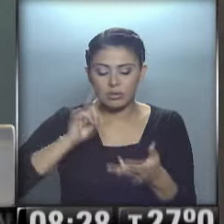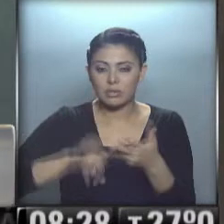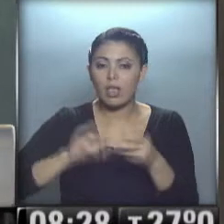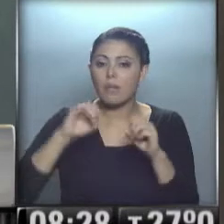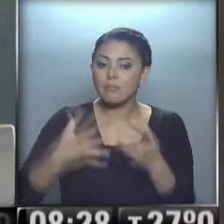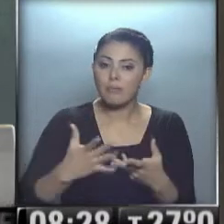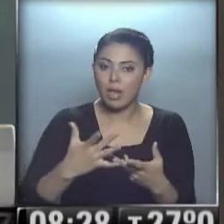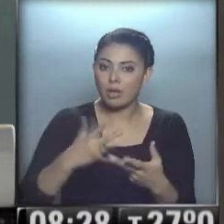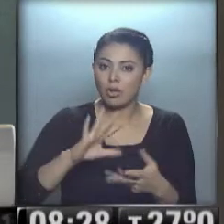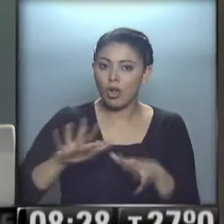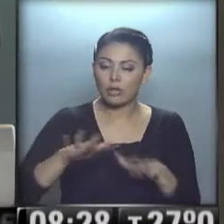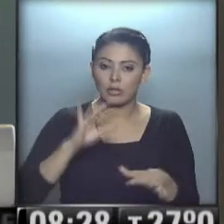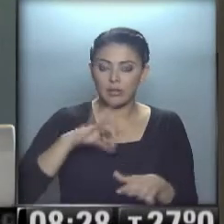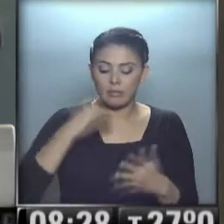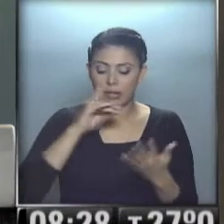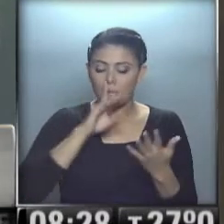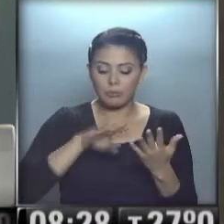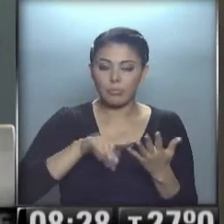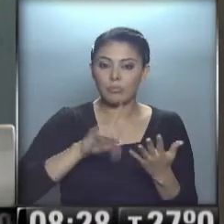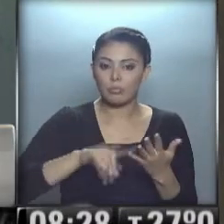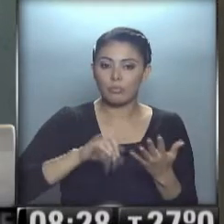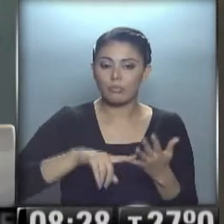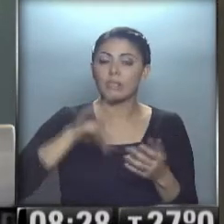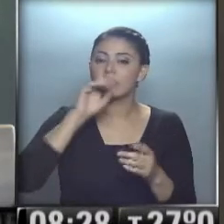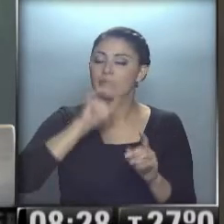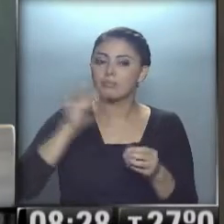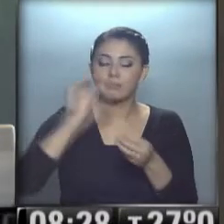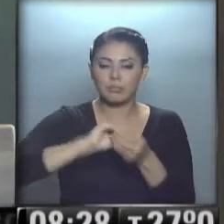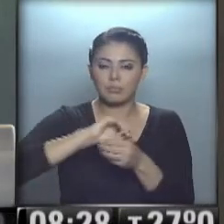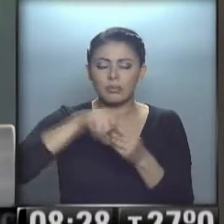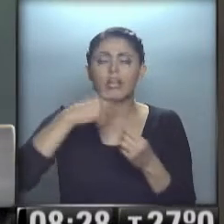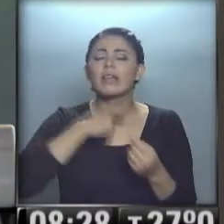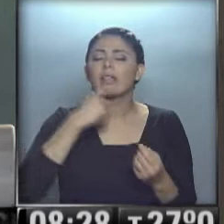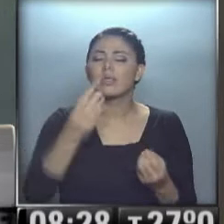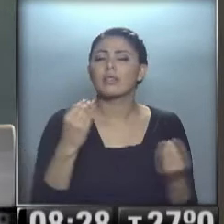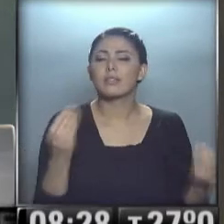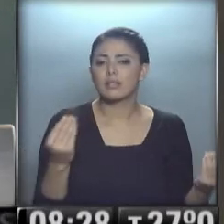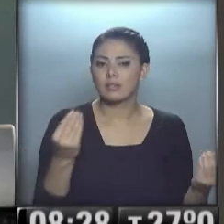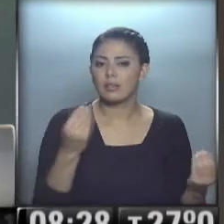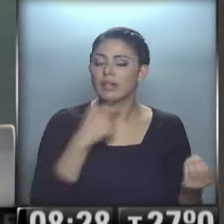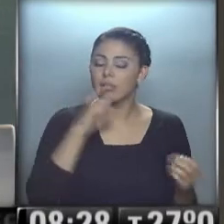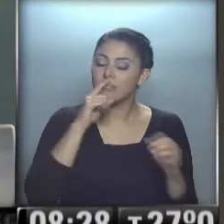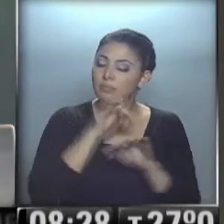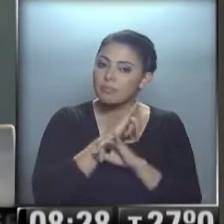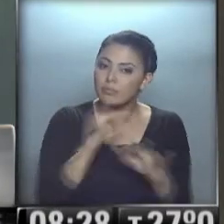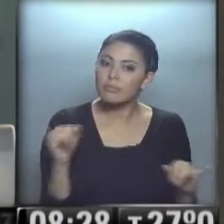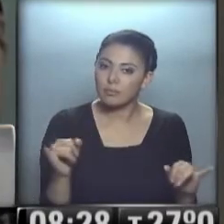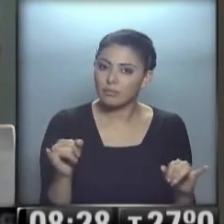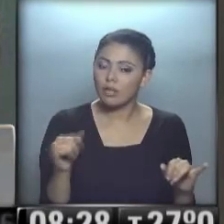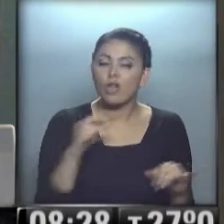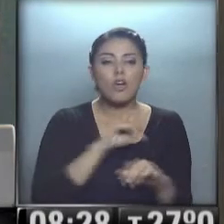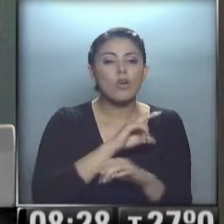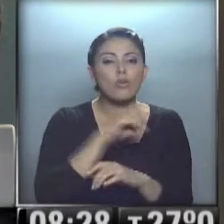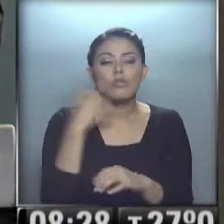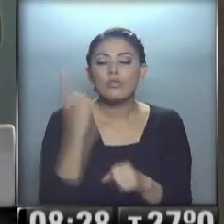de subsistencia y reducción de hacinamiento por cuarto hogar. Lo que quiero transmitir enfáticamente es que no hay